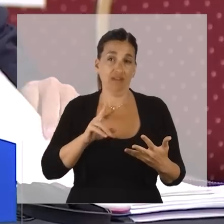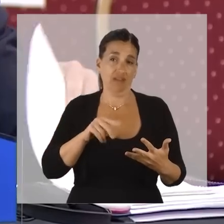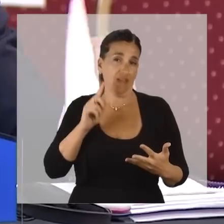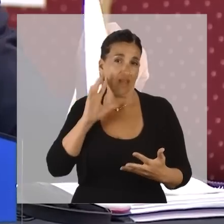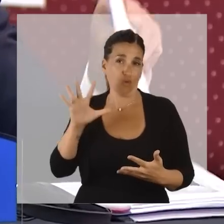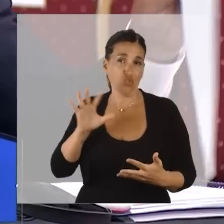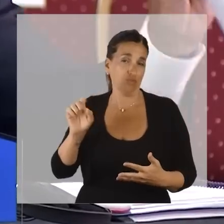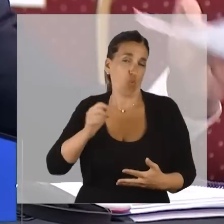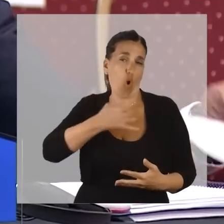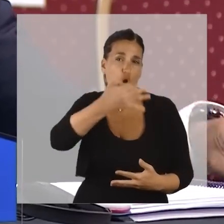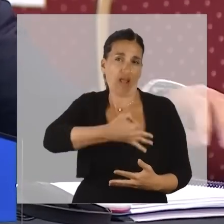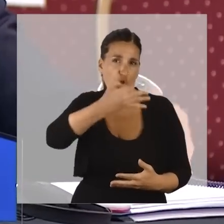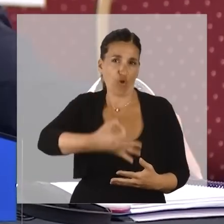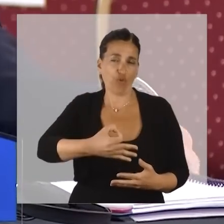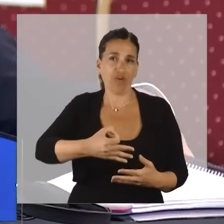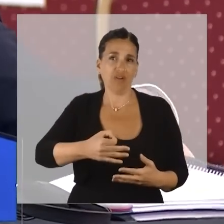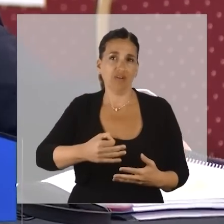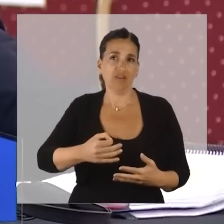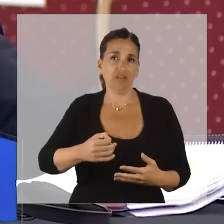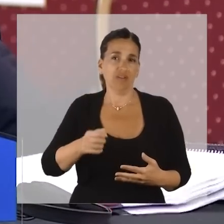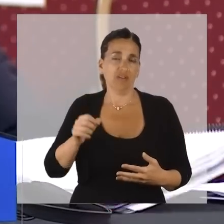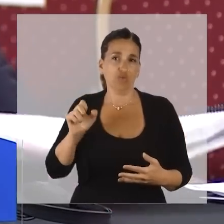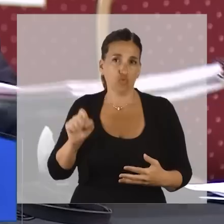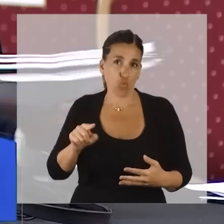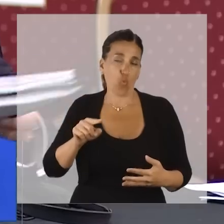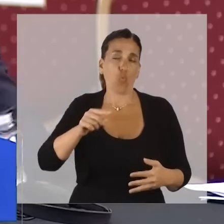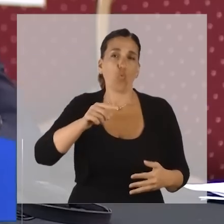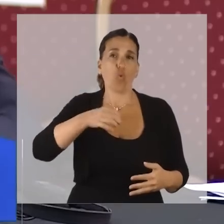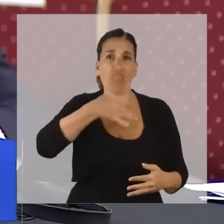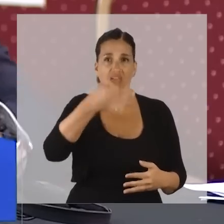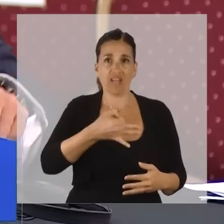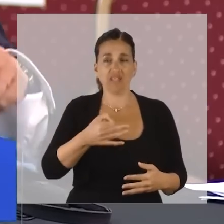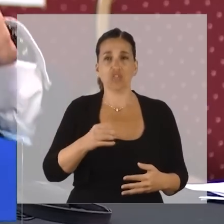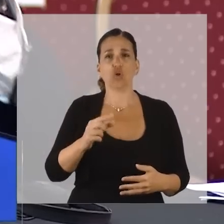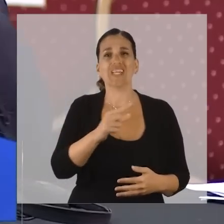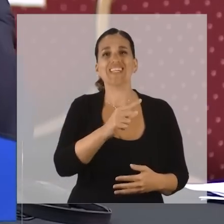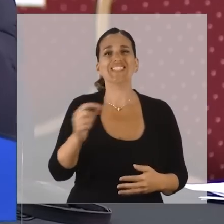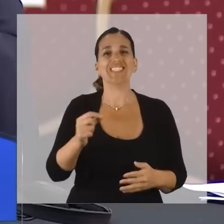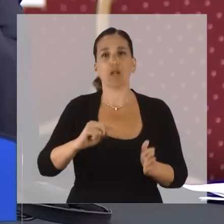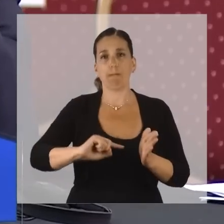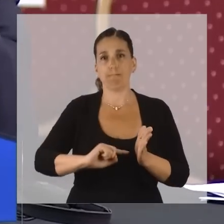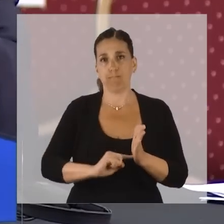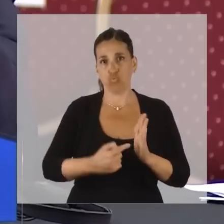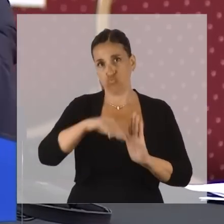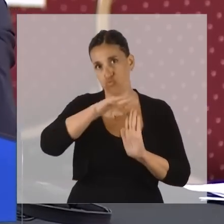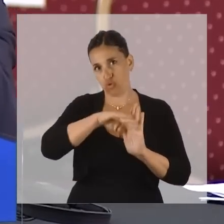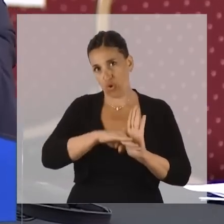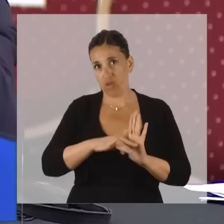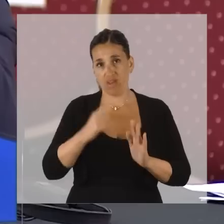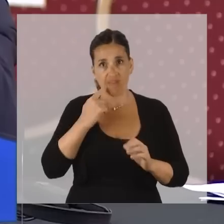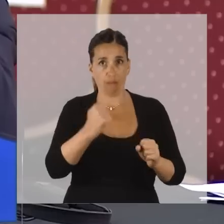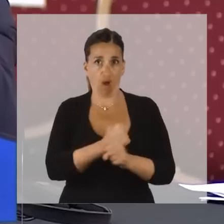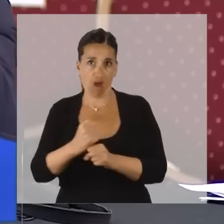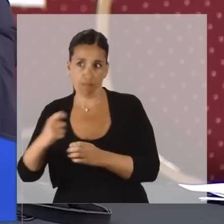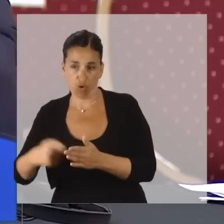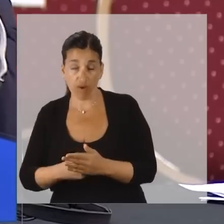uno de los oradores la declaraciones la declaración de cien puntos que vamos a suscribir